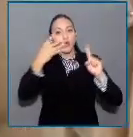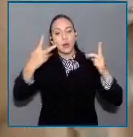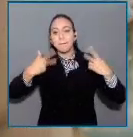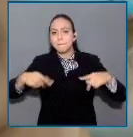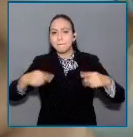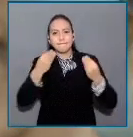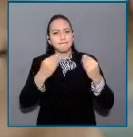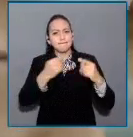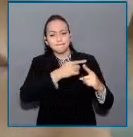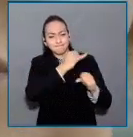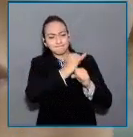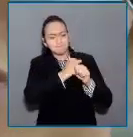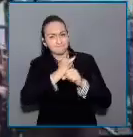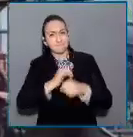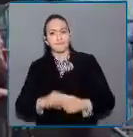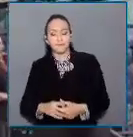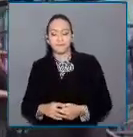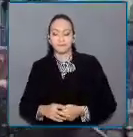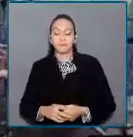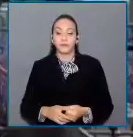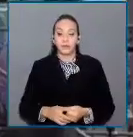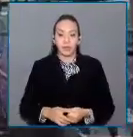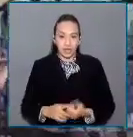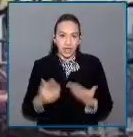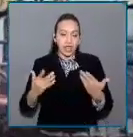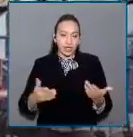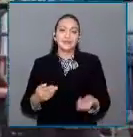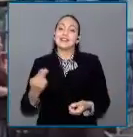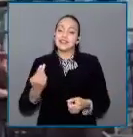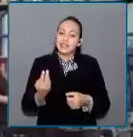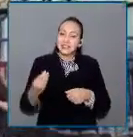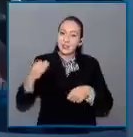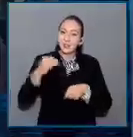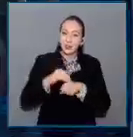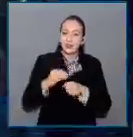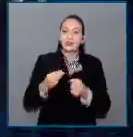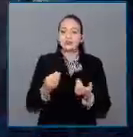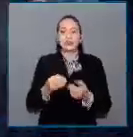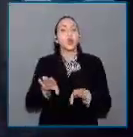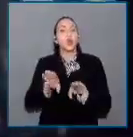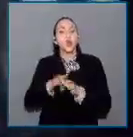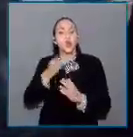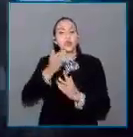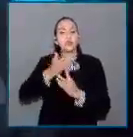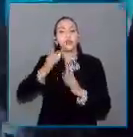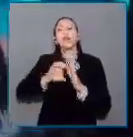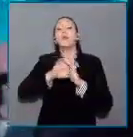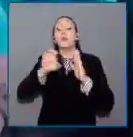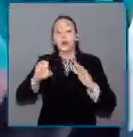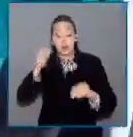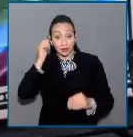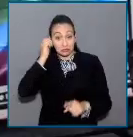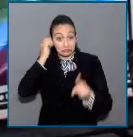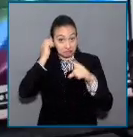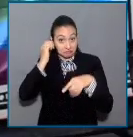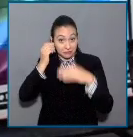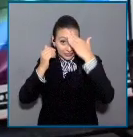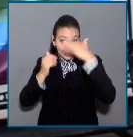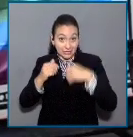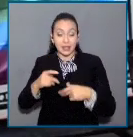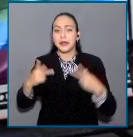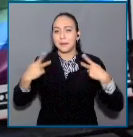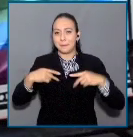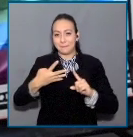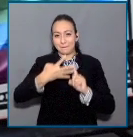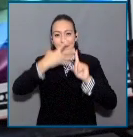Un ejemplo reciente que amerita su clasificación en el semáforo es la simulación de candidaturas de población LGBTI en las elecciones del